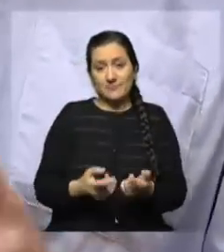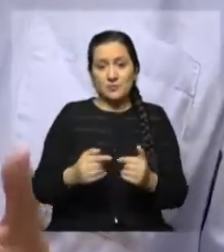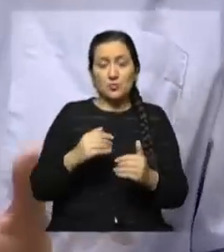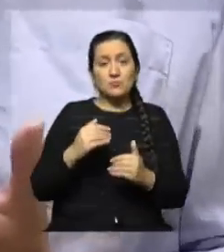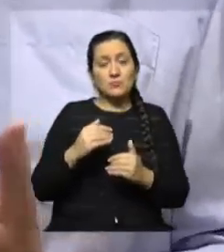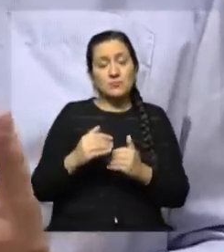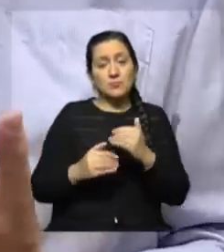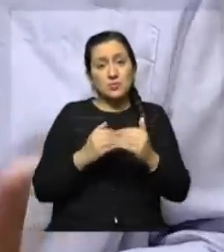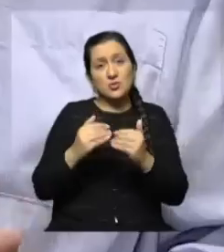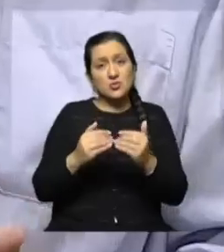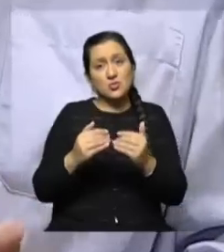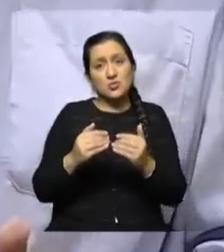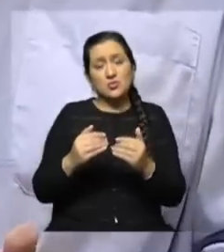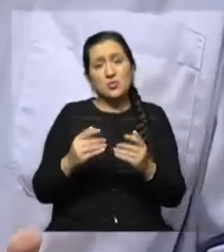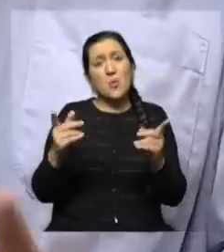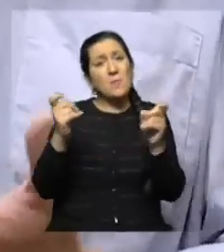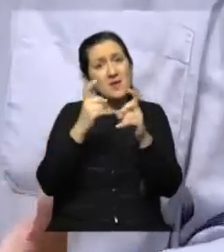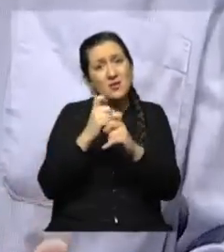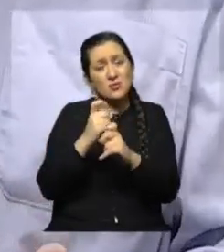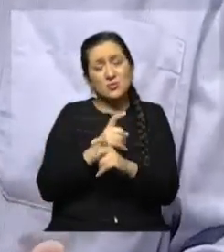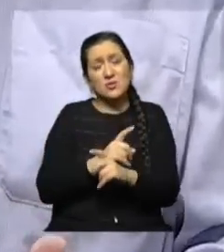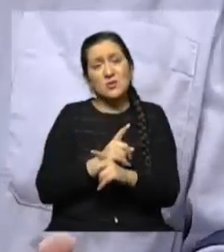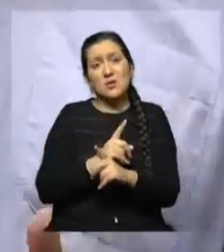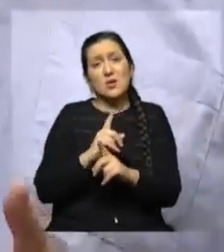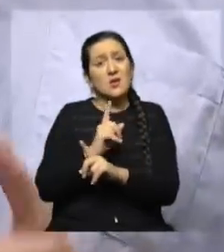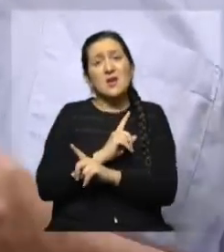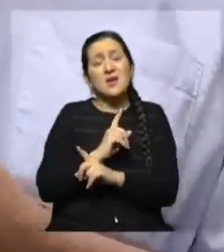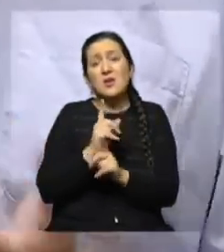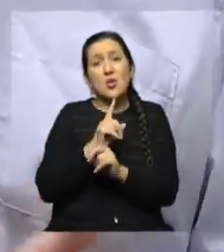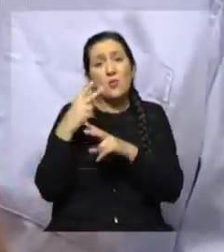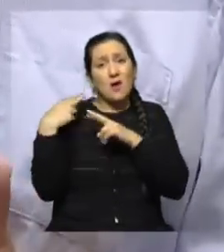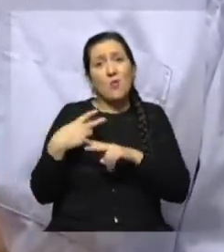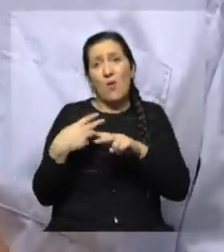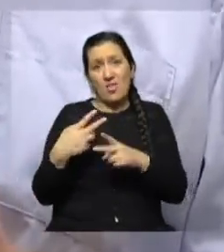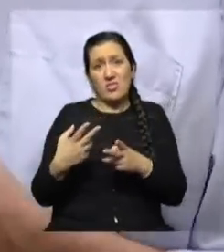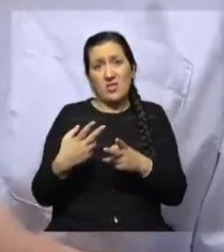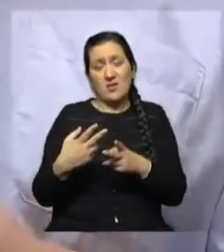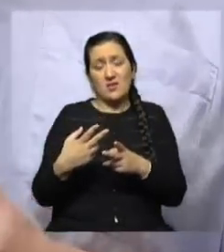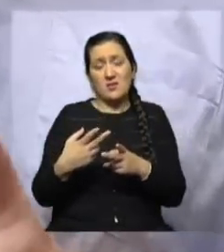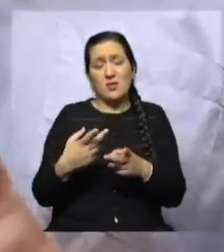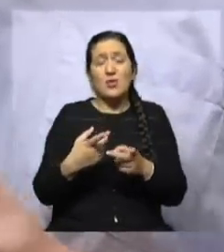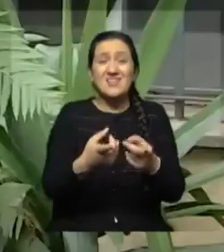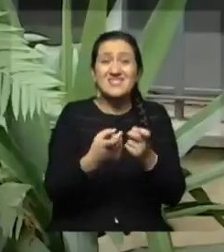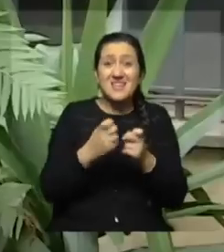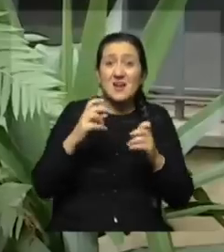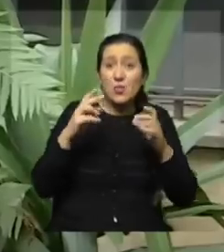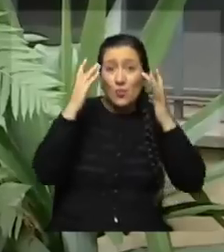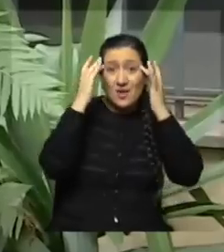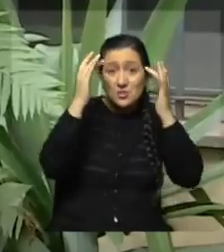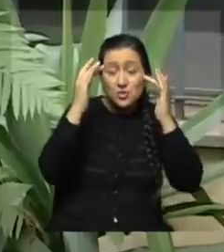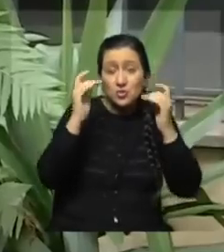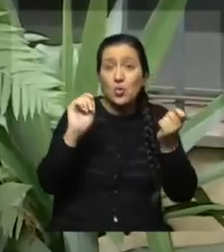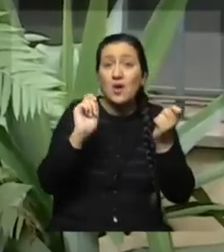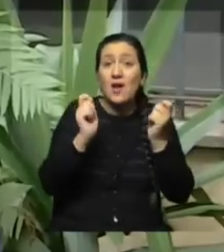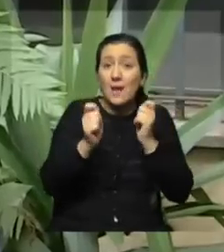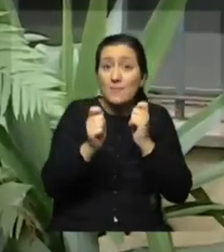complejos pero sobre todo poco sustentables en el mediano plazo y este es un punto clave lo que precisa la educación uruguaya es cambios